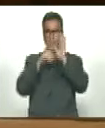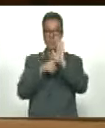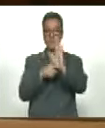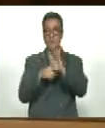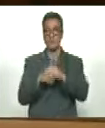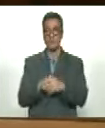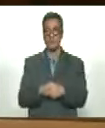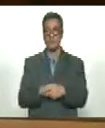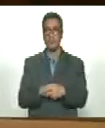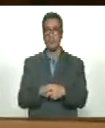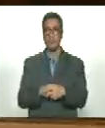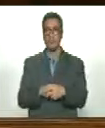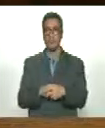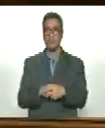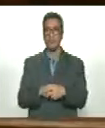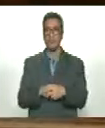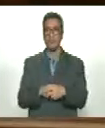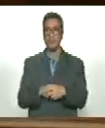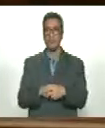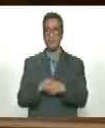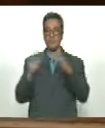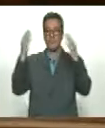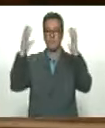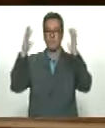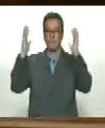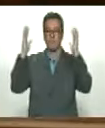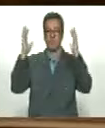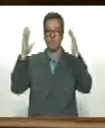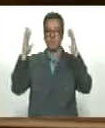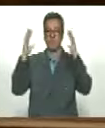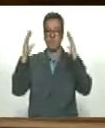Eloína Rodríguez Gómez.